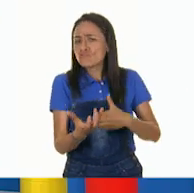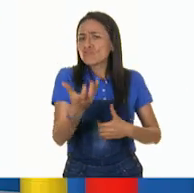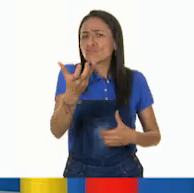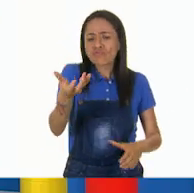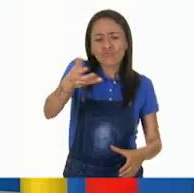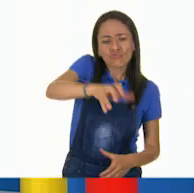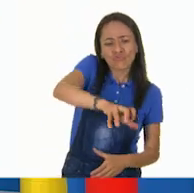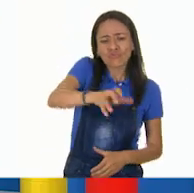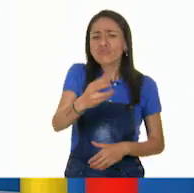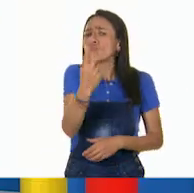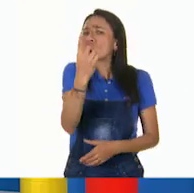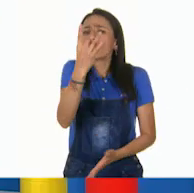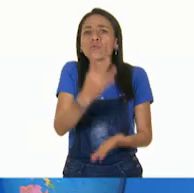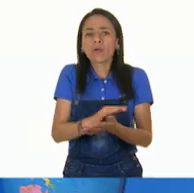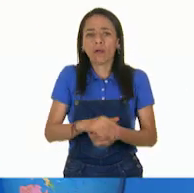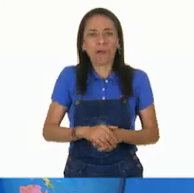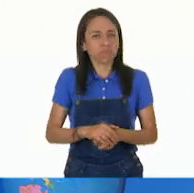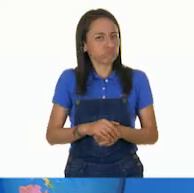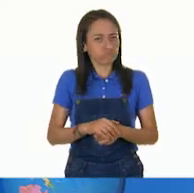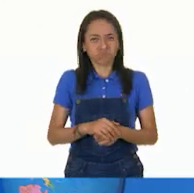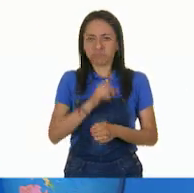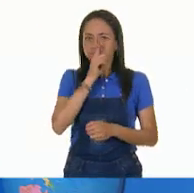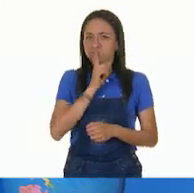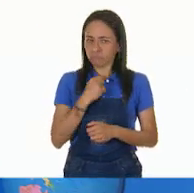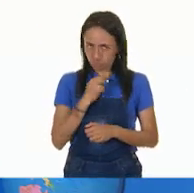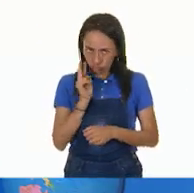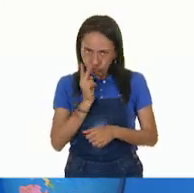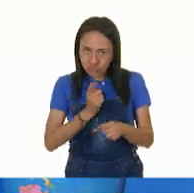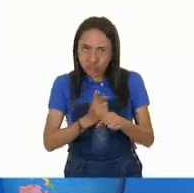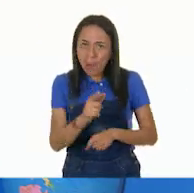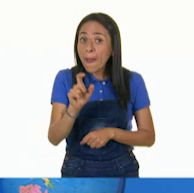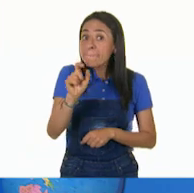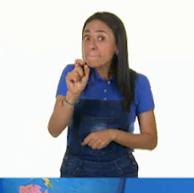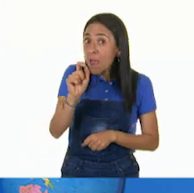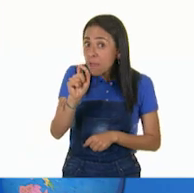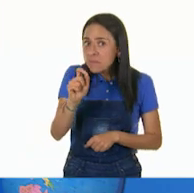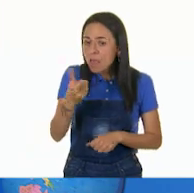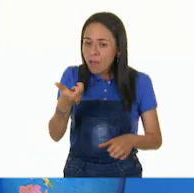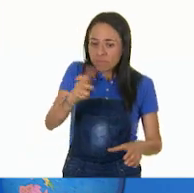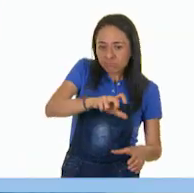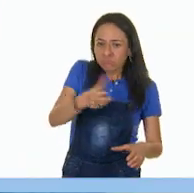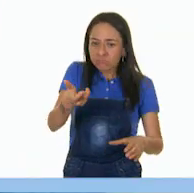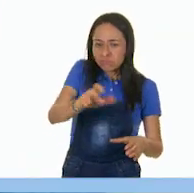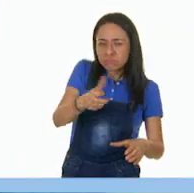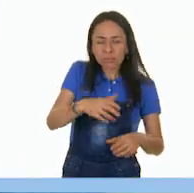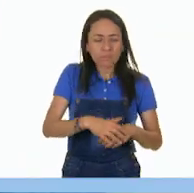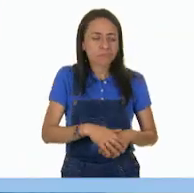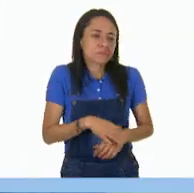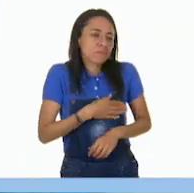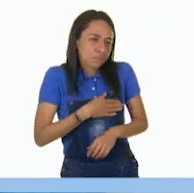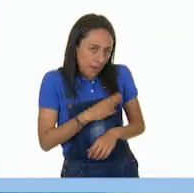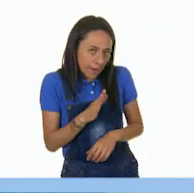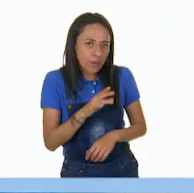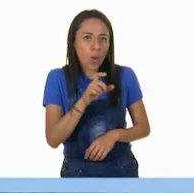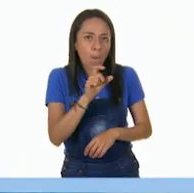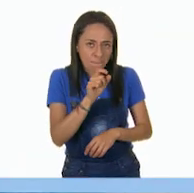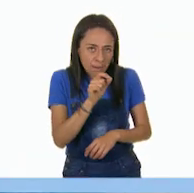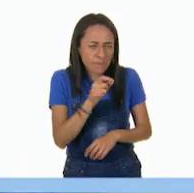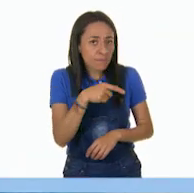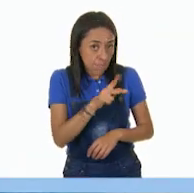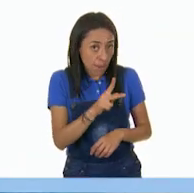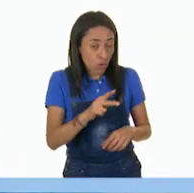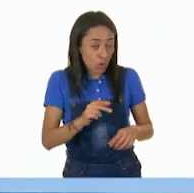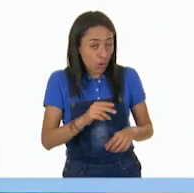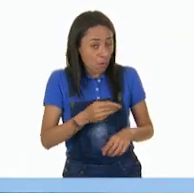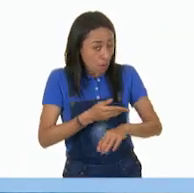de tapitas bueno pero por lo menos sí como la nieve no pues sí un poco sí pero